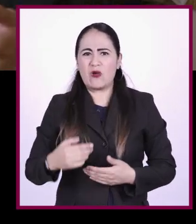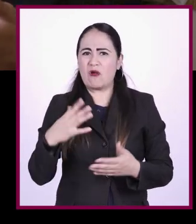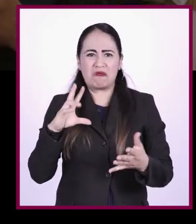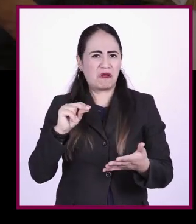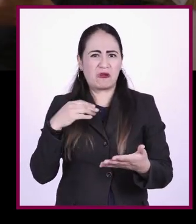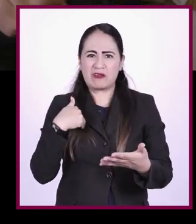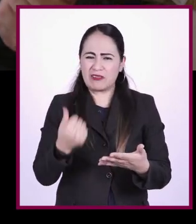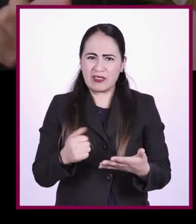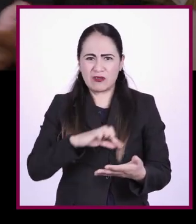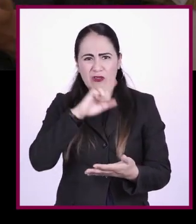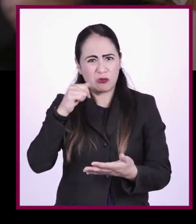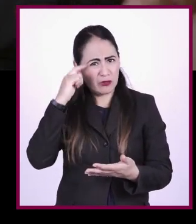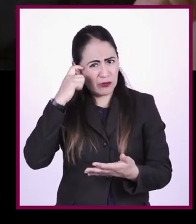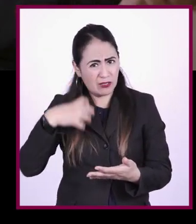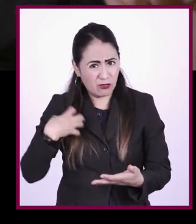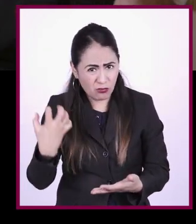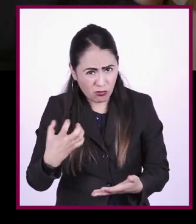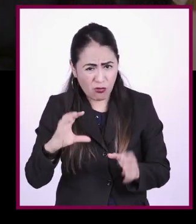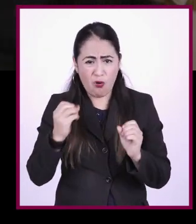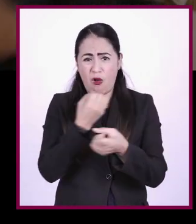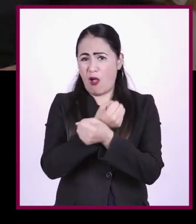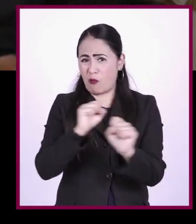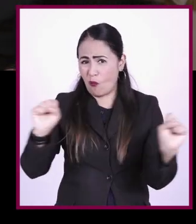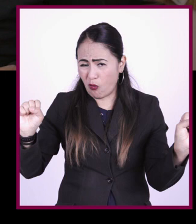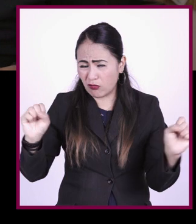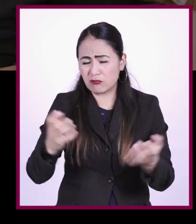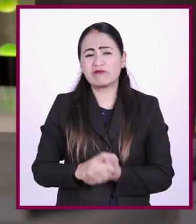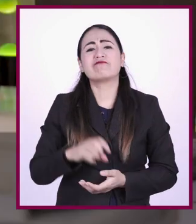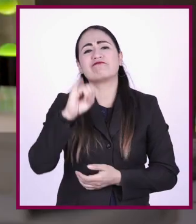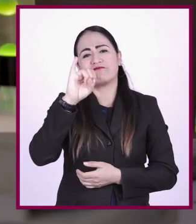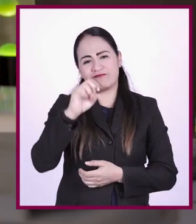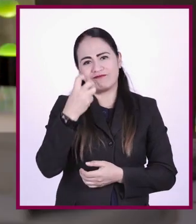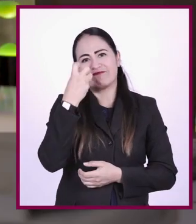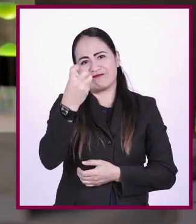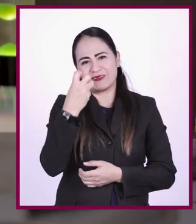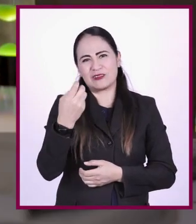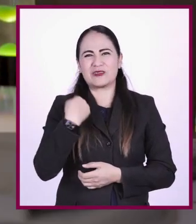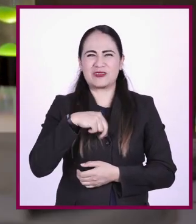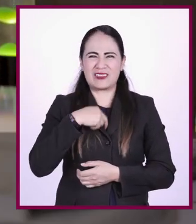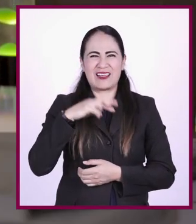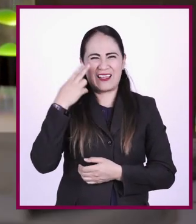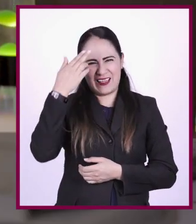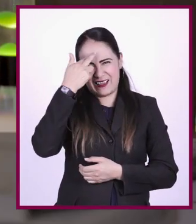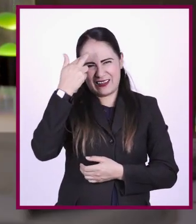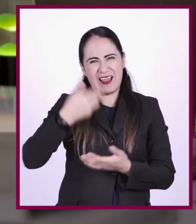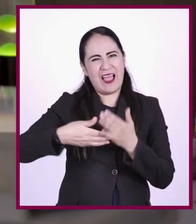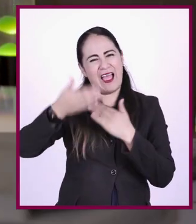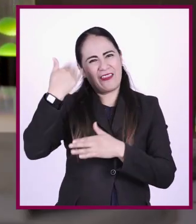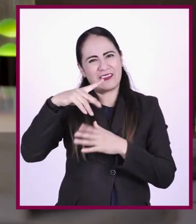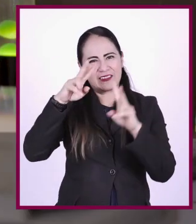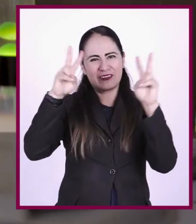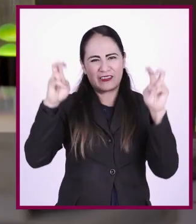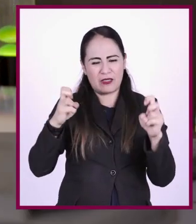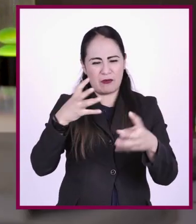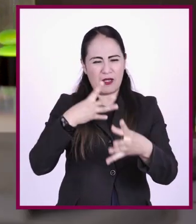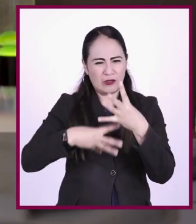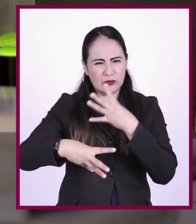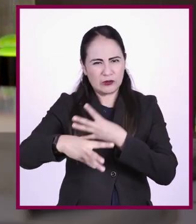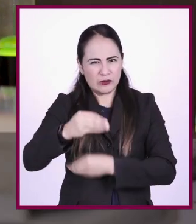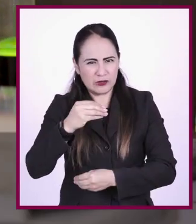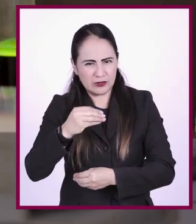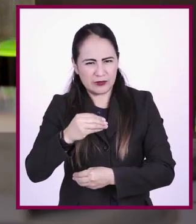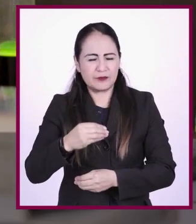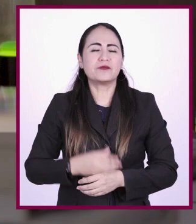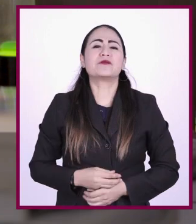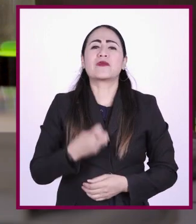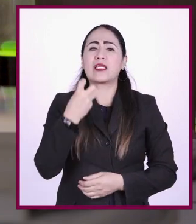me frustra no entender y luego me enojo o me aburro un buen. Ya lo sospechábamos un poco cuando vimos algo de la resiliencia, pero no